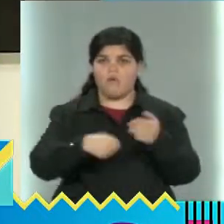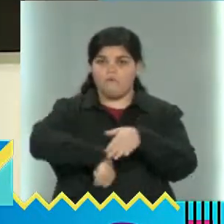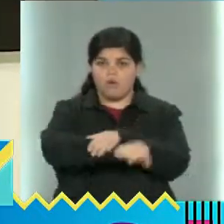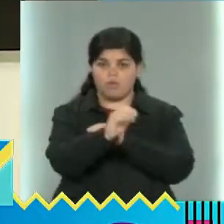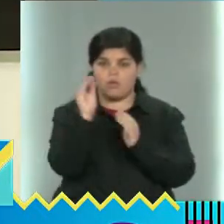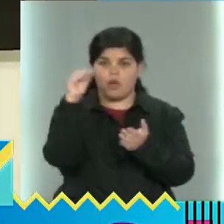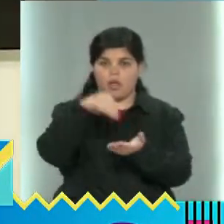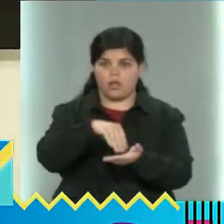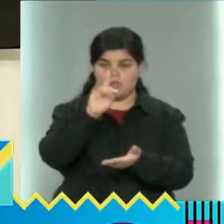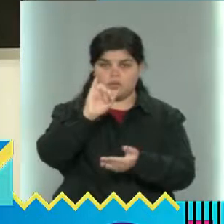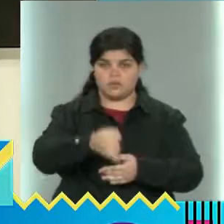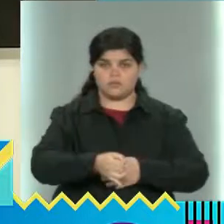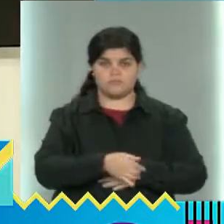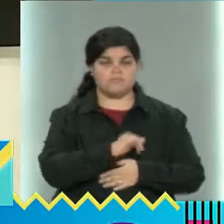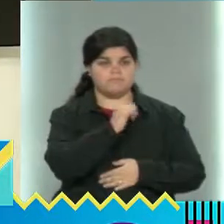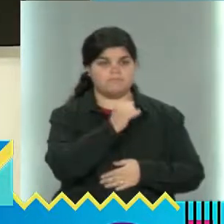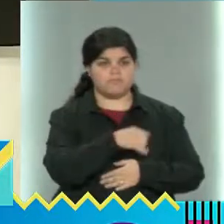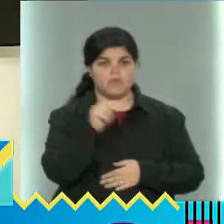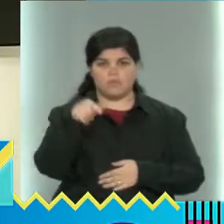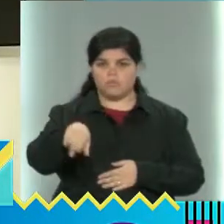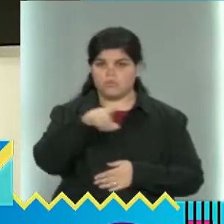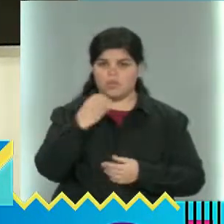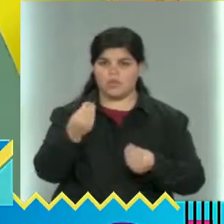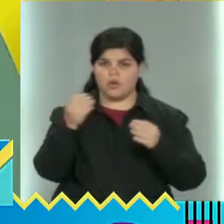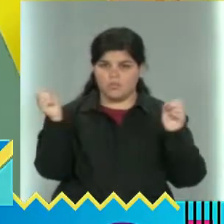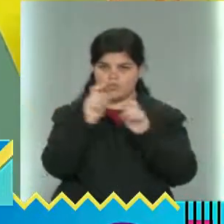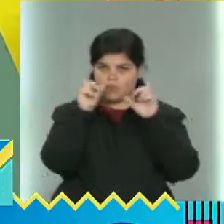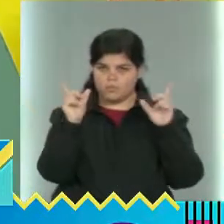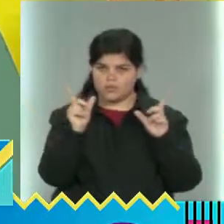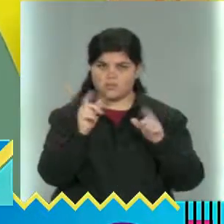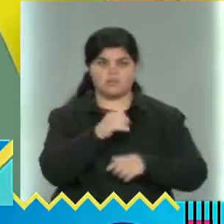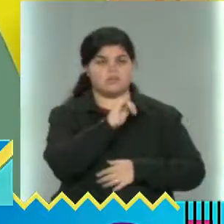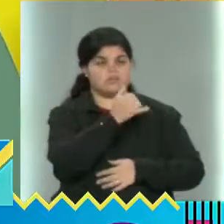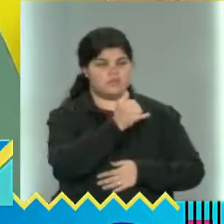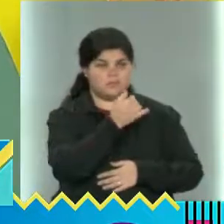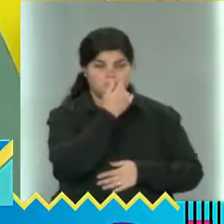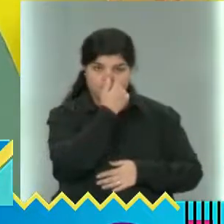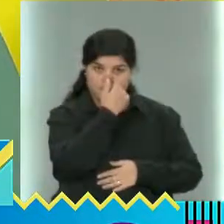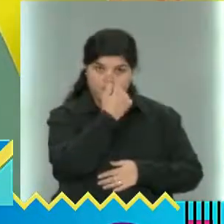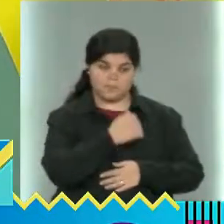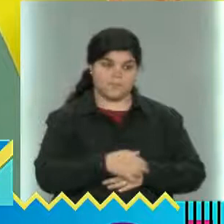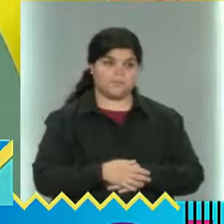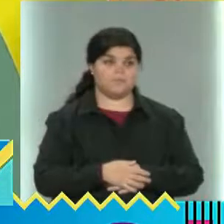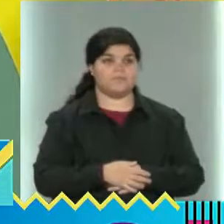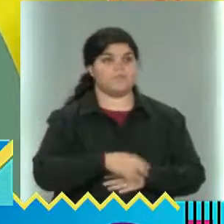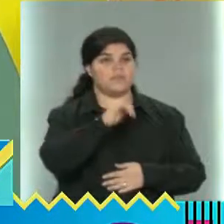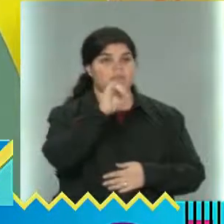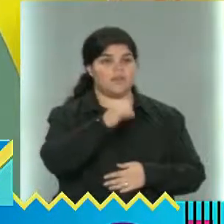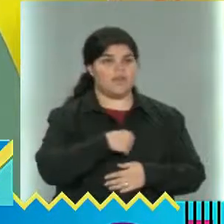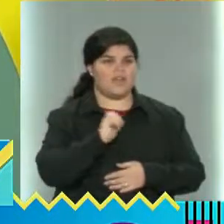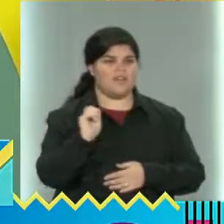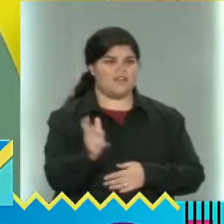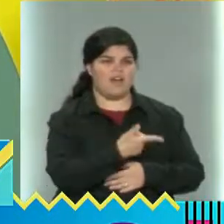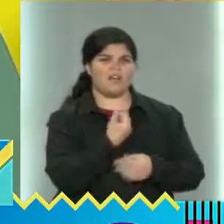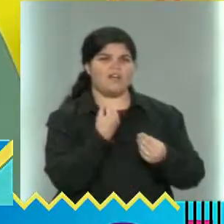fue esa recepción? ¿Se sorprendieron de...? Sí, la verdad que sí, no esperábamos. Es raro hacer cultura dentro de un club